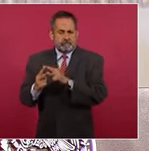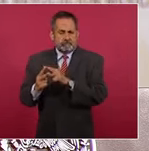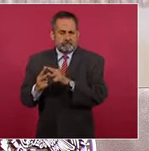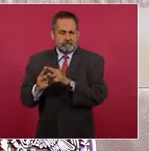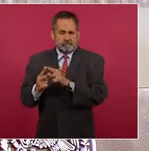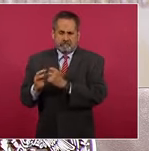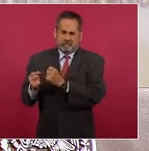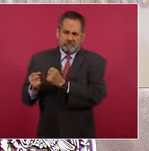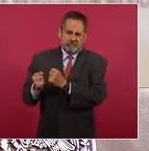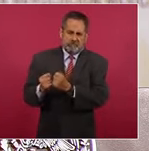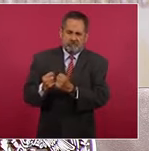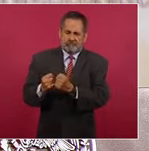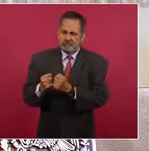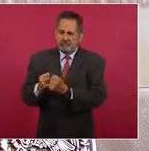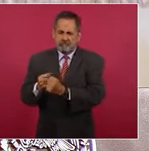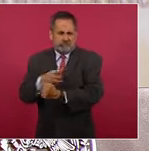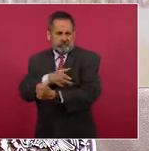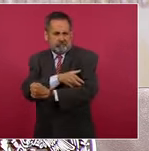fuerzas muy poderosas.